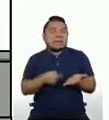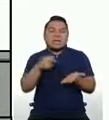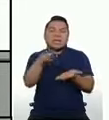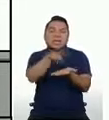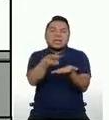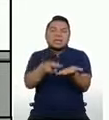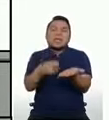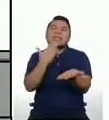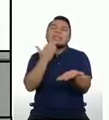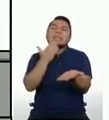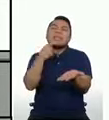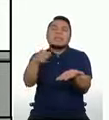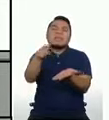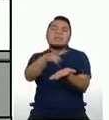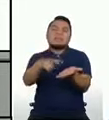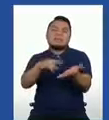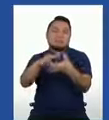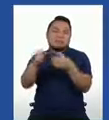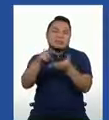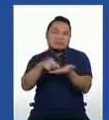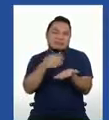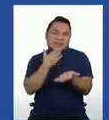este texto?